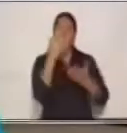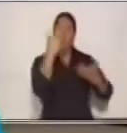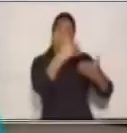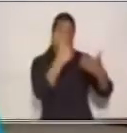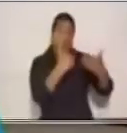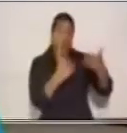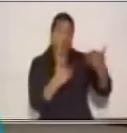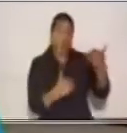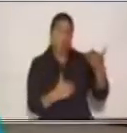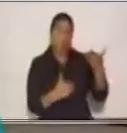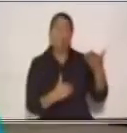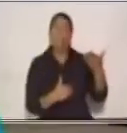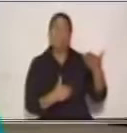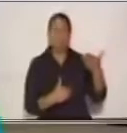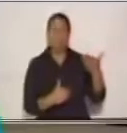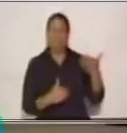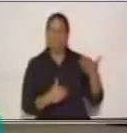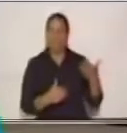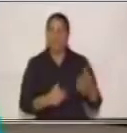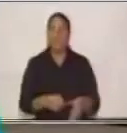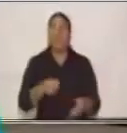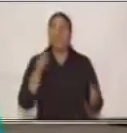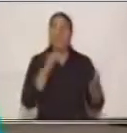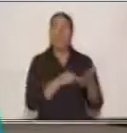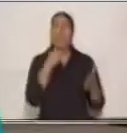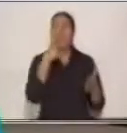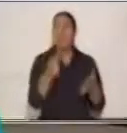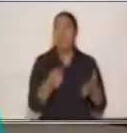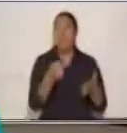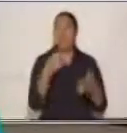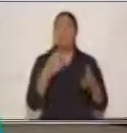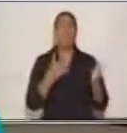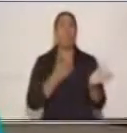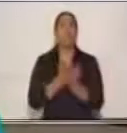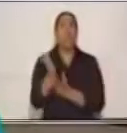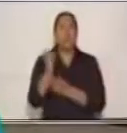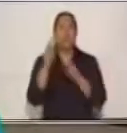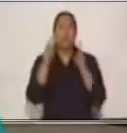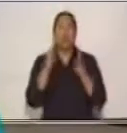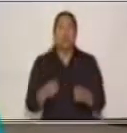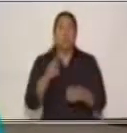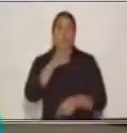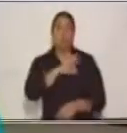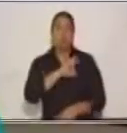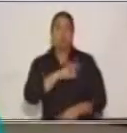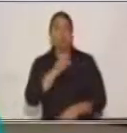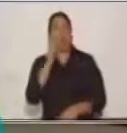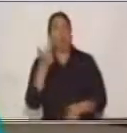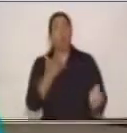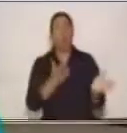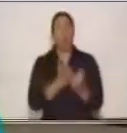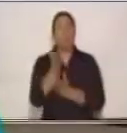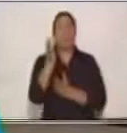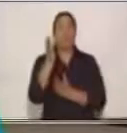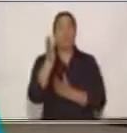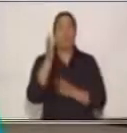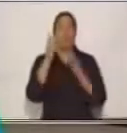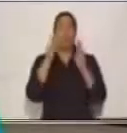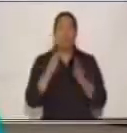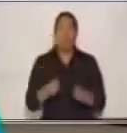Y dijimos en su momento que hay derechos humanos sociales y derechos humanos individuales.